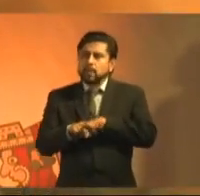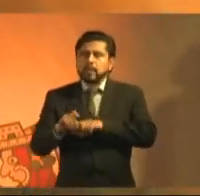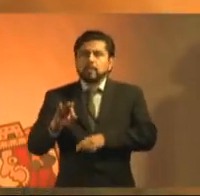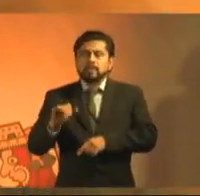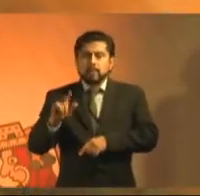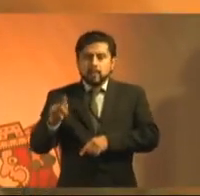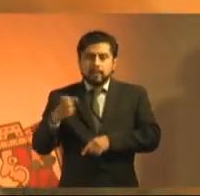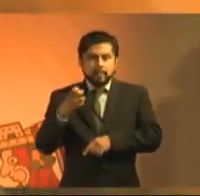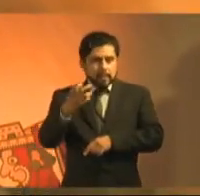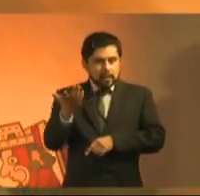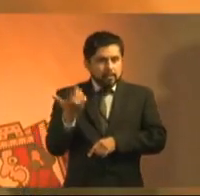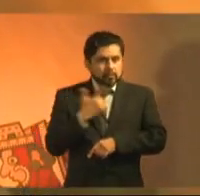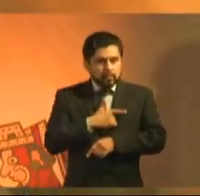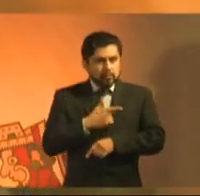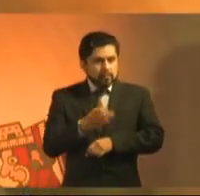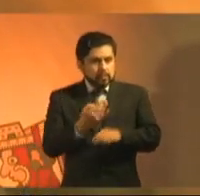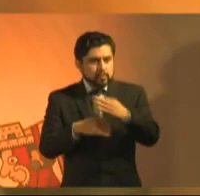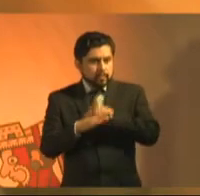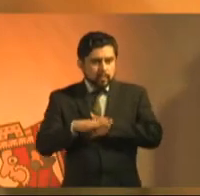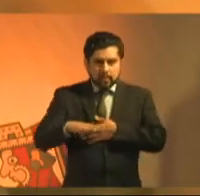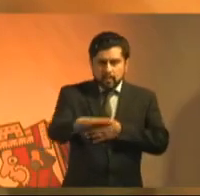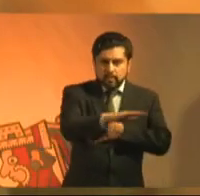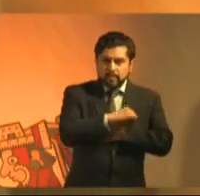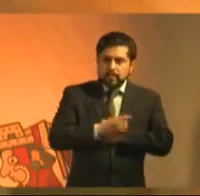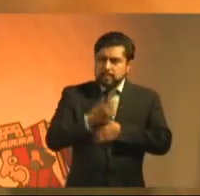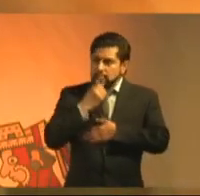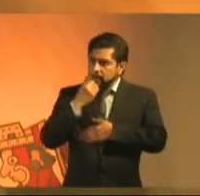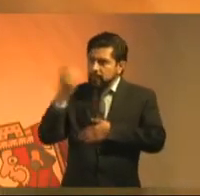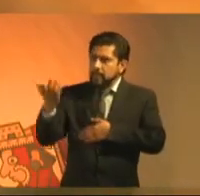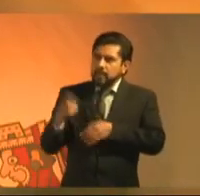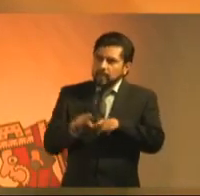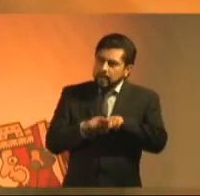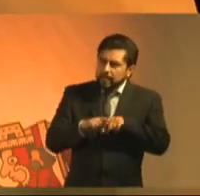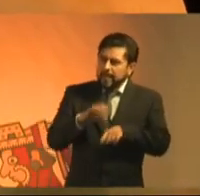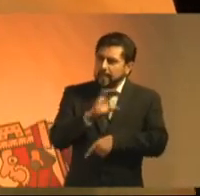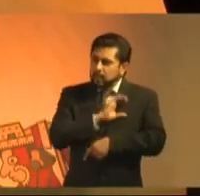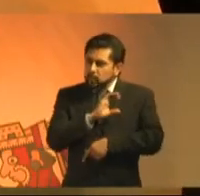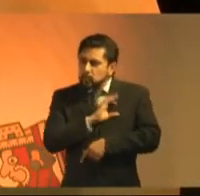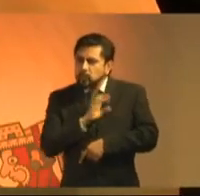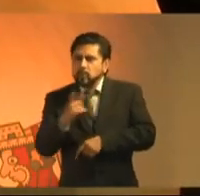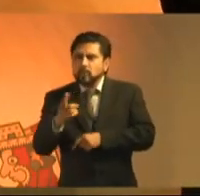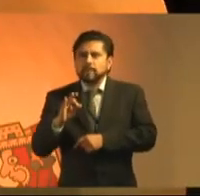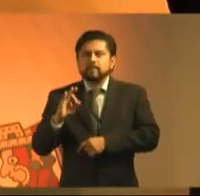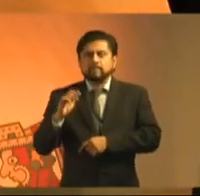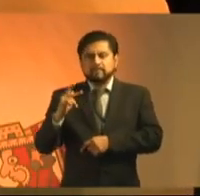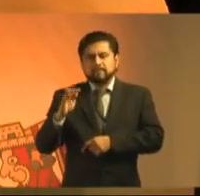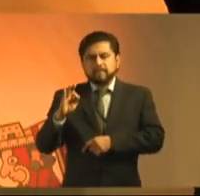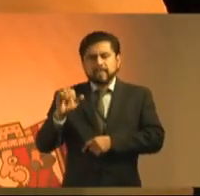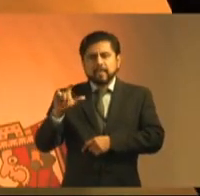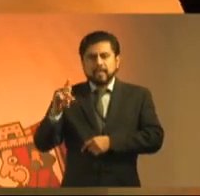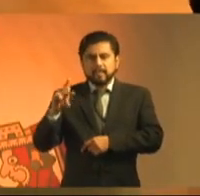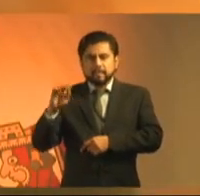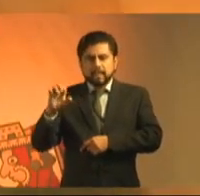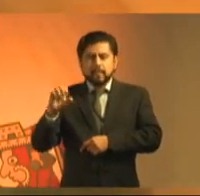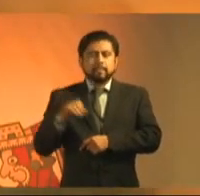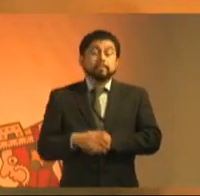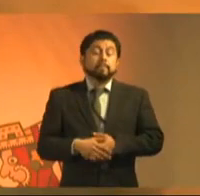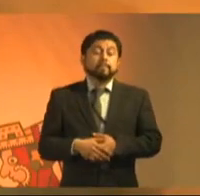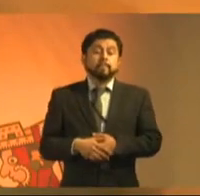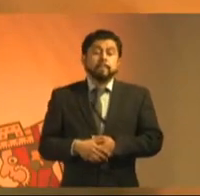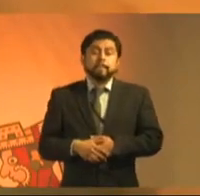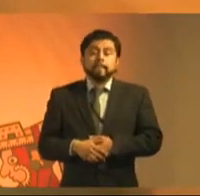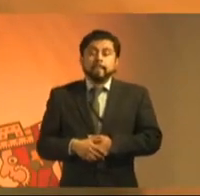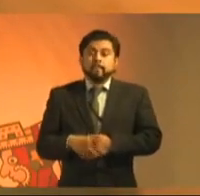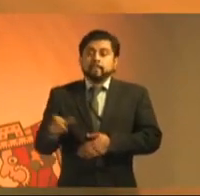que la gente que la gente del común nos llamará hermano hermano felipe felipe carrillo puerto el subtítulo del libro es